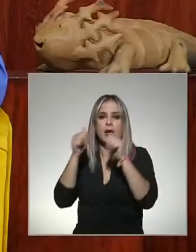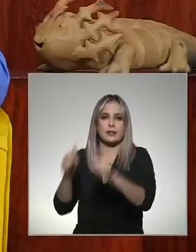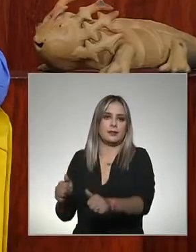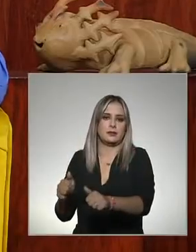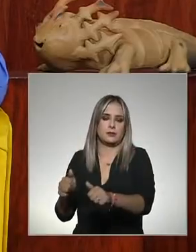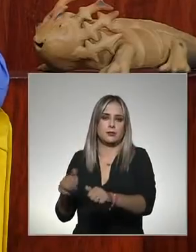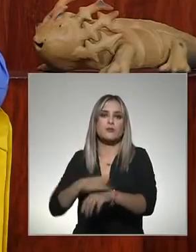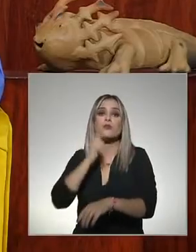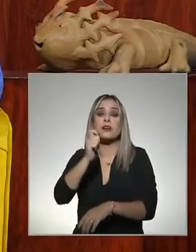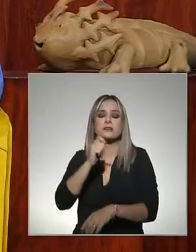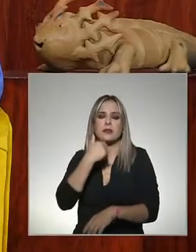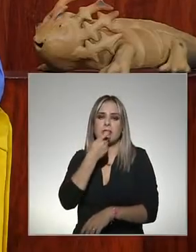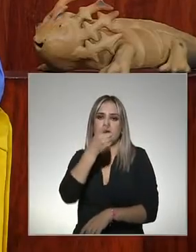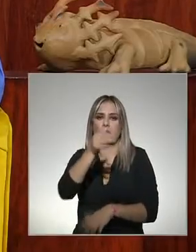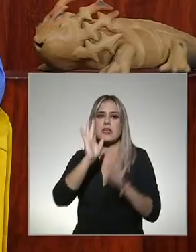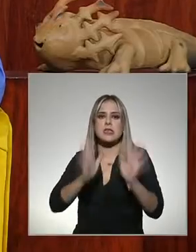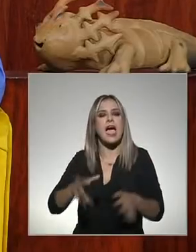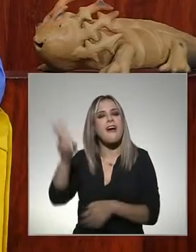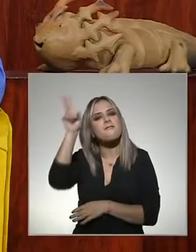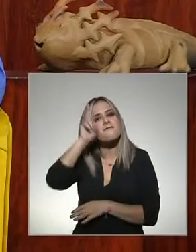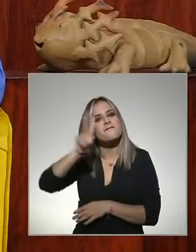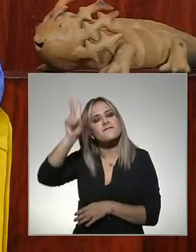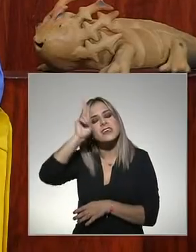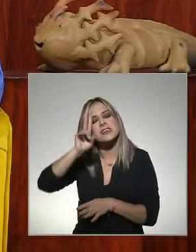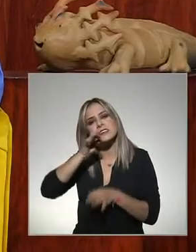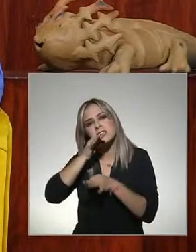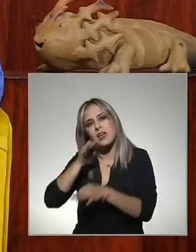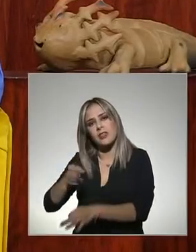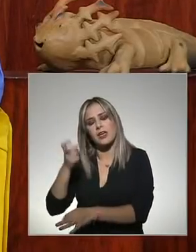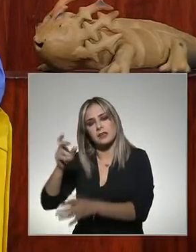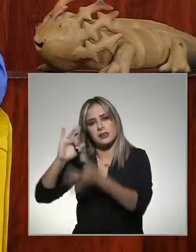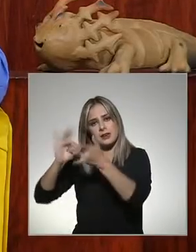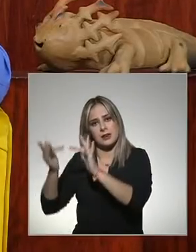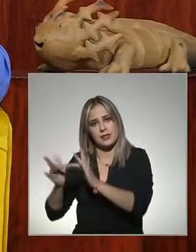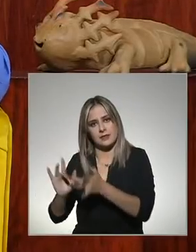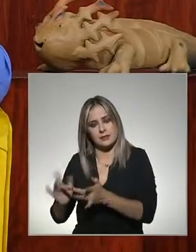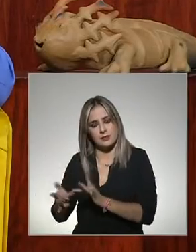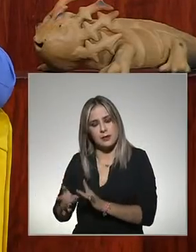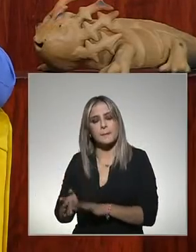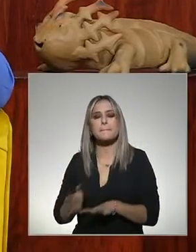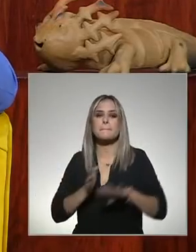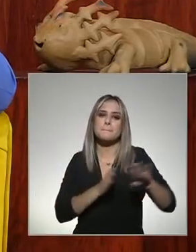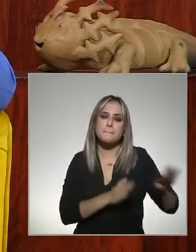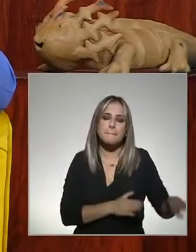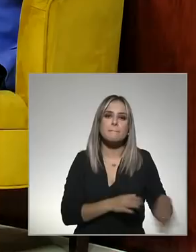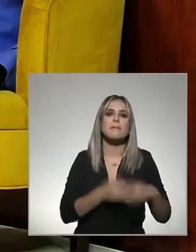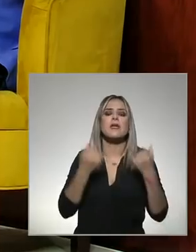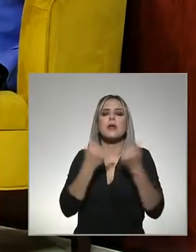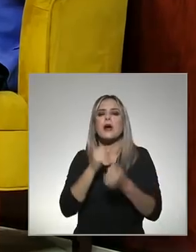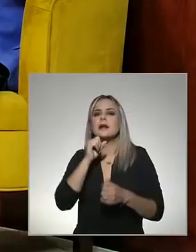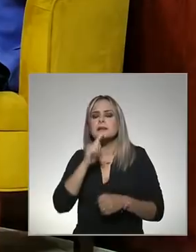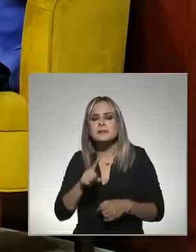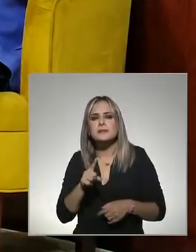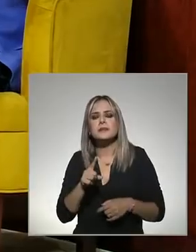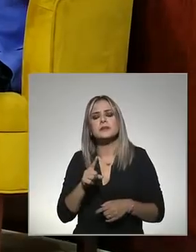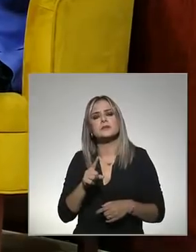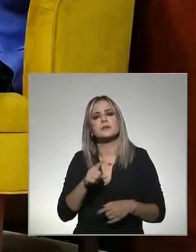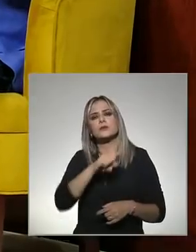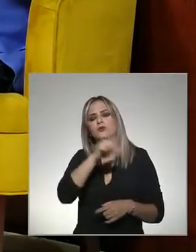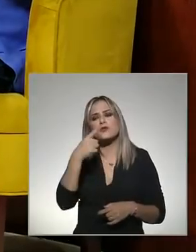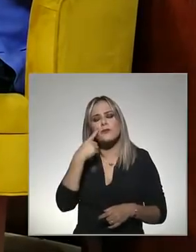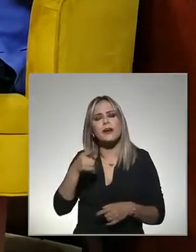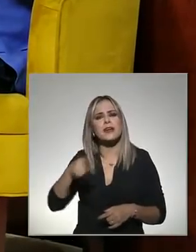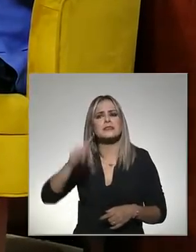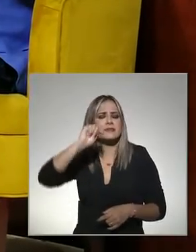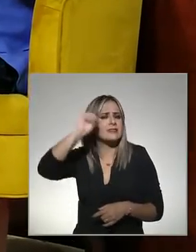síntomas de una adicción a estos medios digitales. Y por otro lado, yo creo que no hay que perder de vista que es una